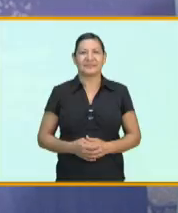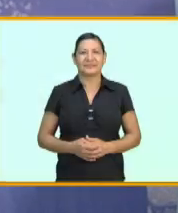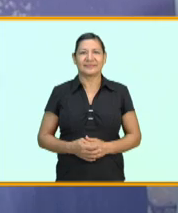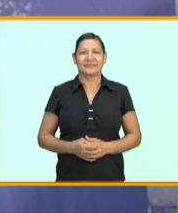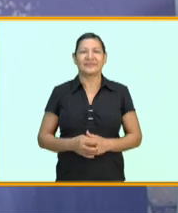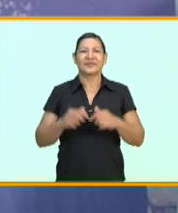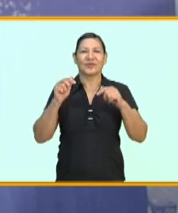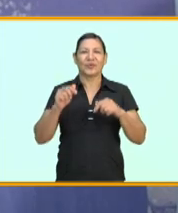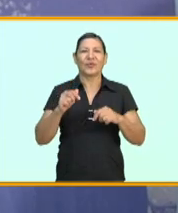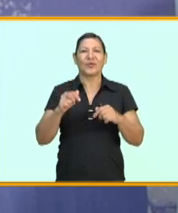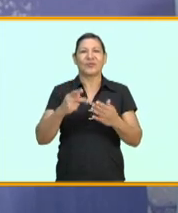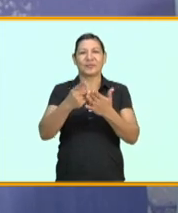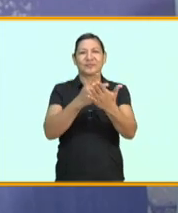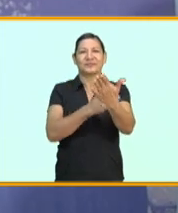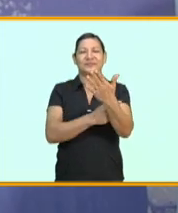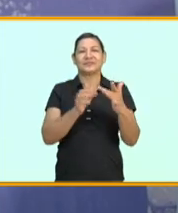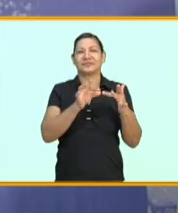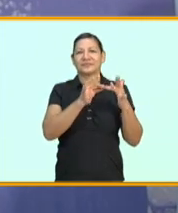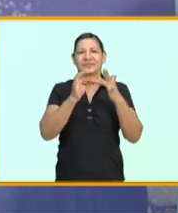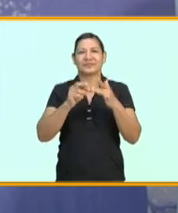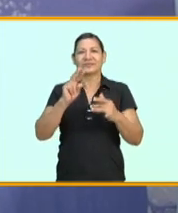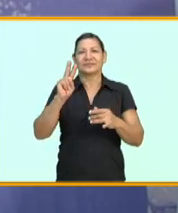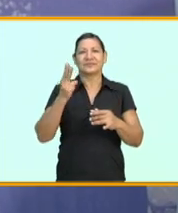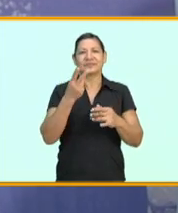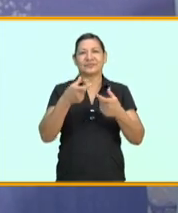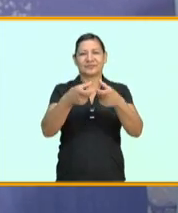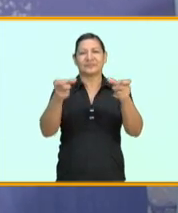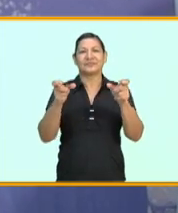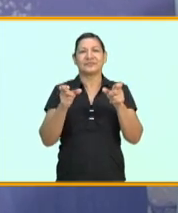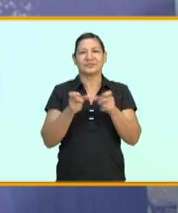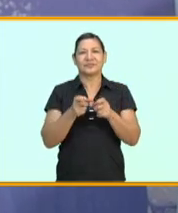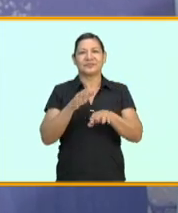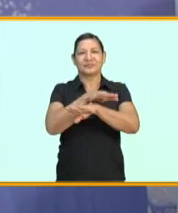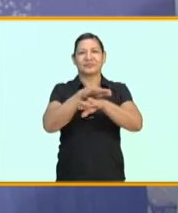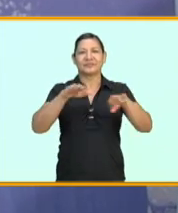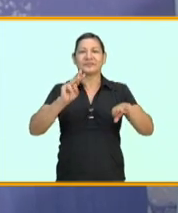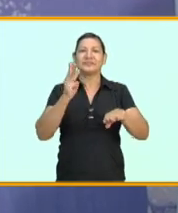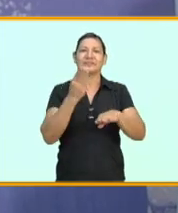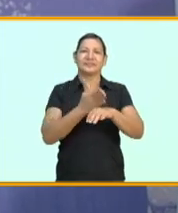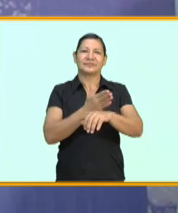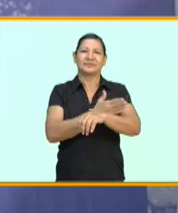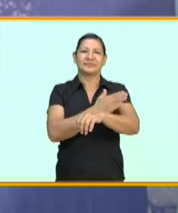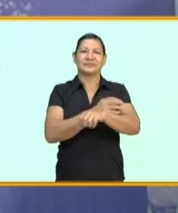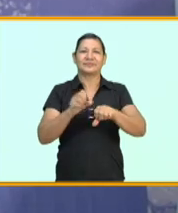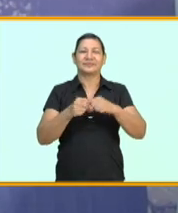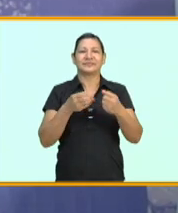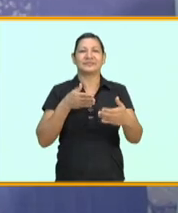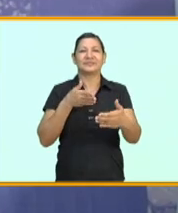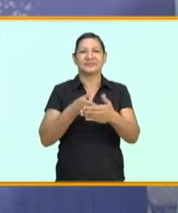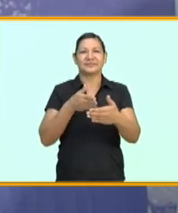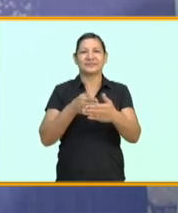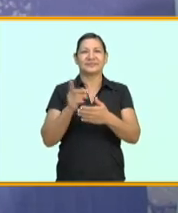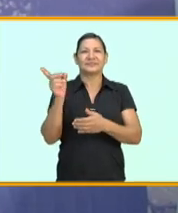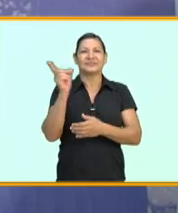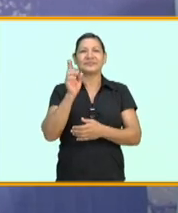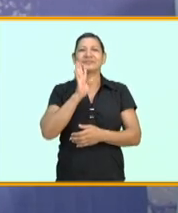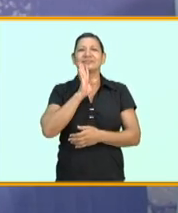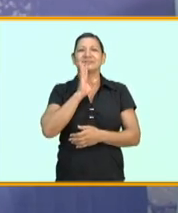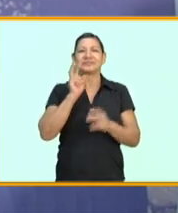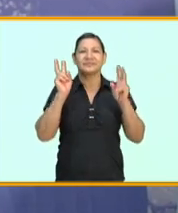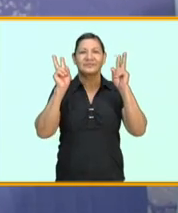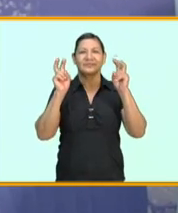traemos una edición especial con un segundo panel que damos por finalizada la tercera temporada de Rompiendo Barreras, donde hablaremos